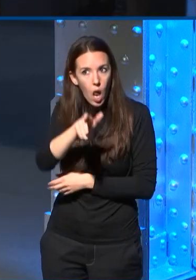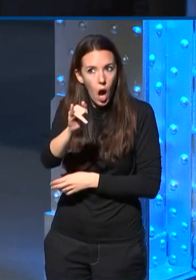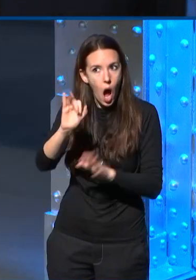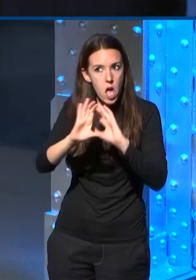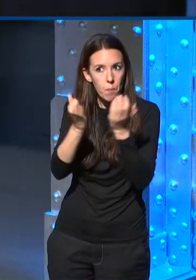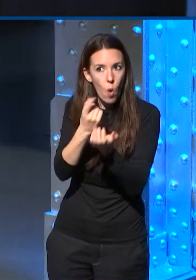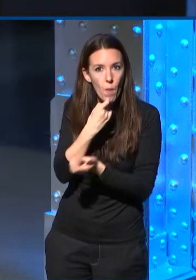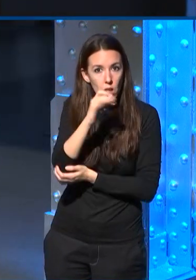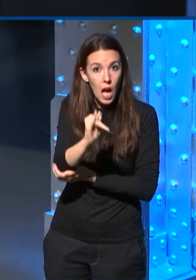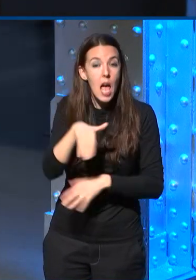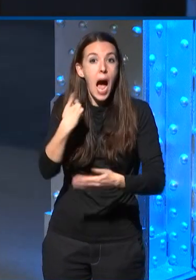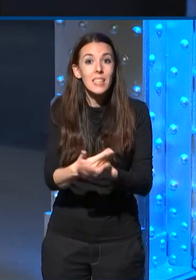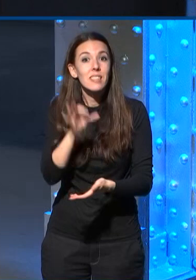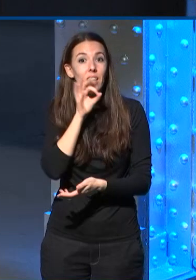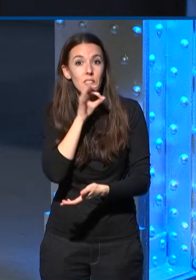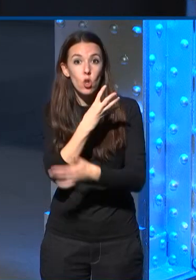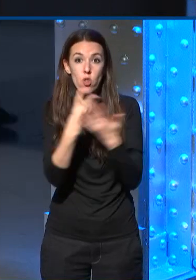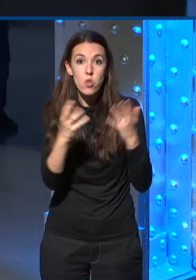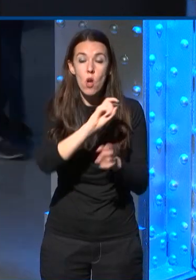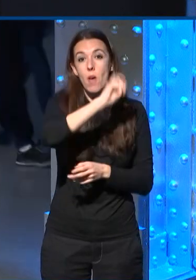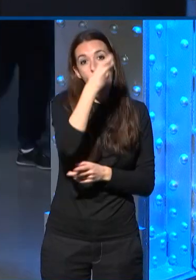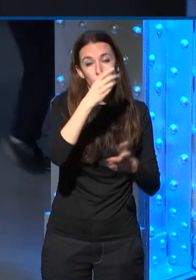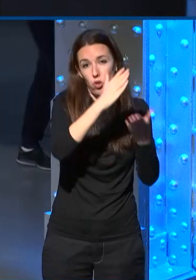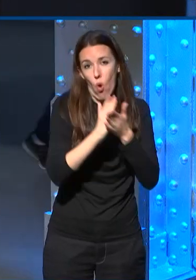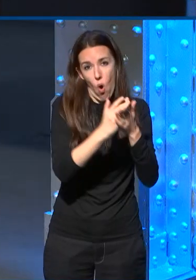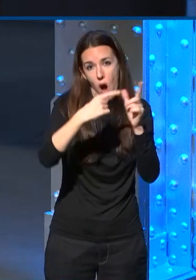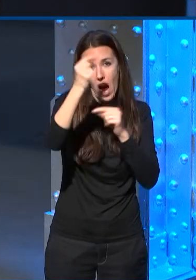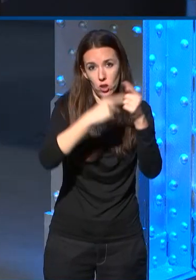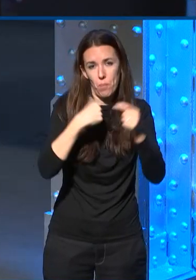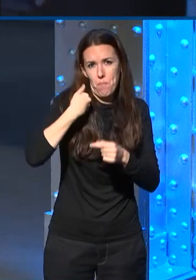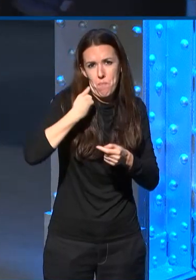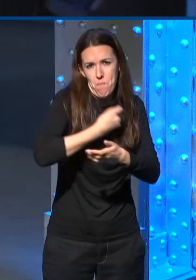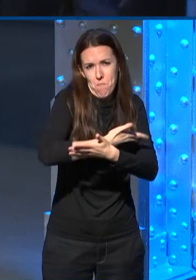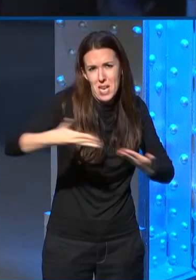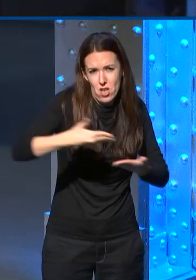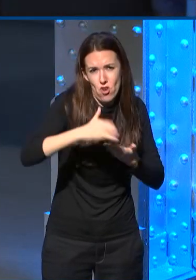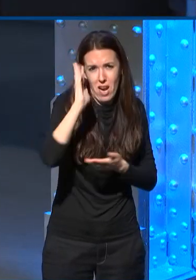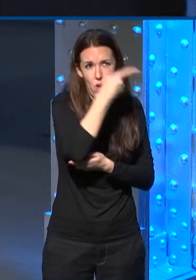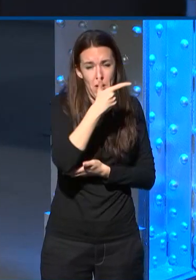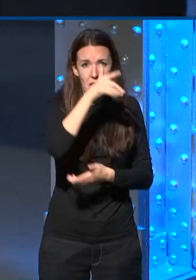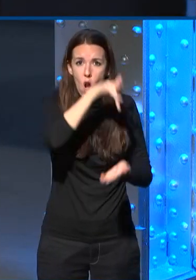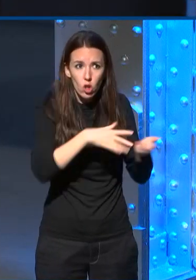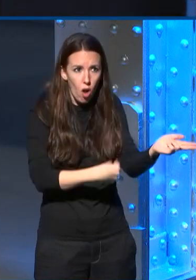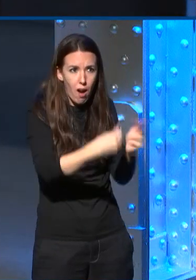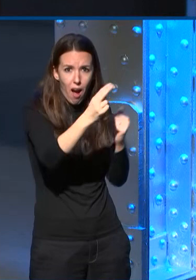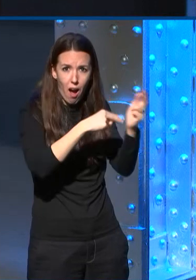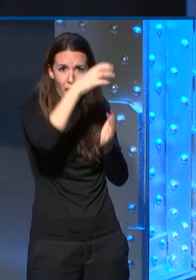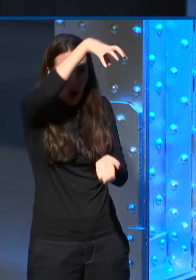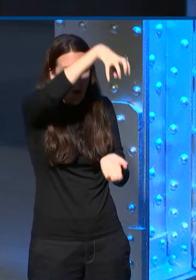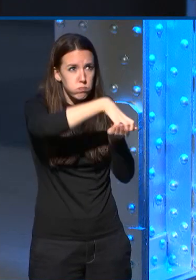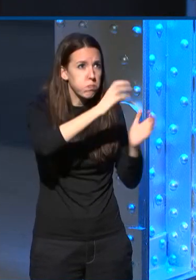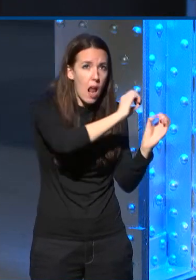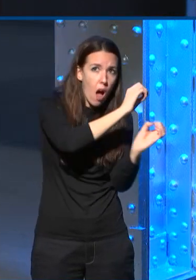hasta el punto de que en el siglo XIX otro astrónomo y millonario americano que se construyó un pedazo de observatorio en Flagstaff, en Arizona, para observar